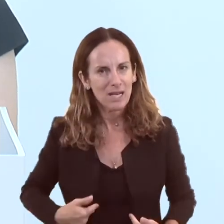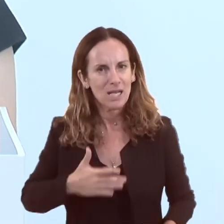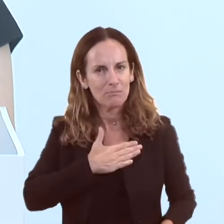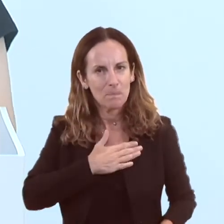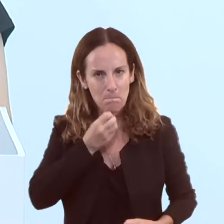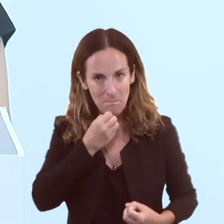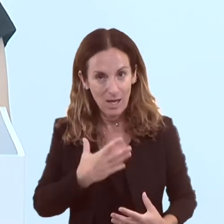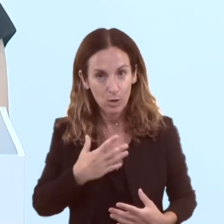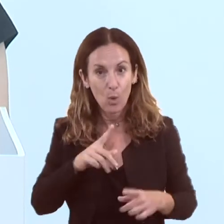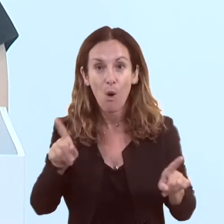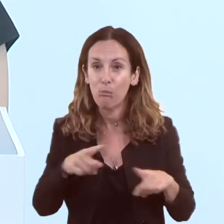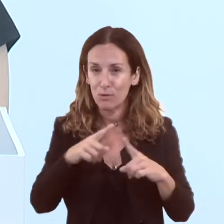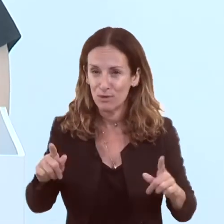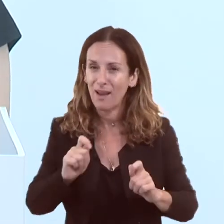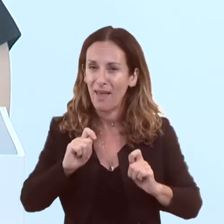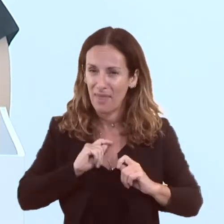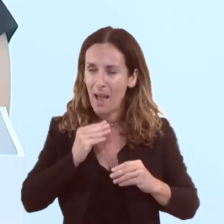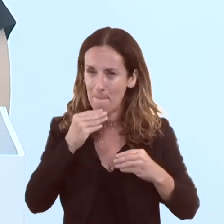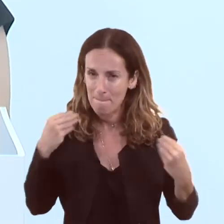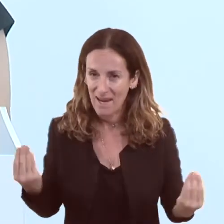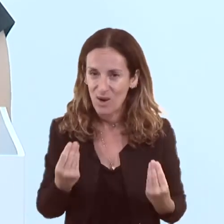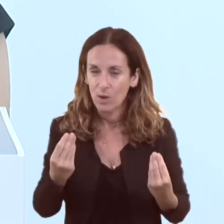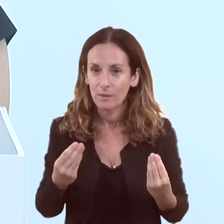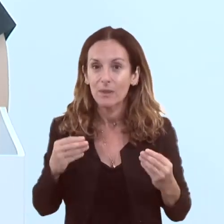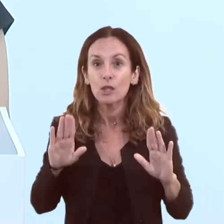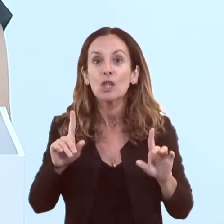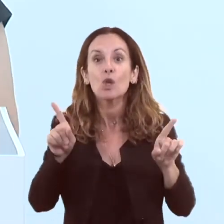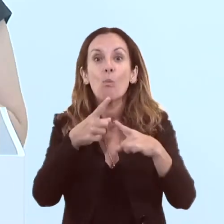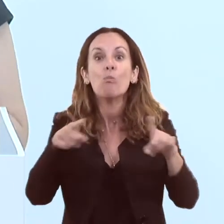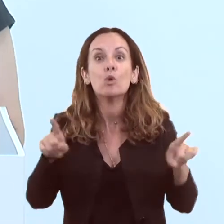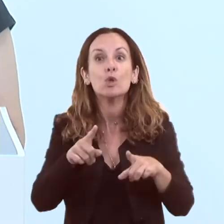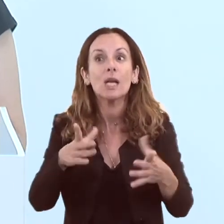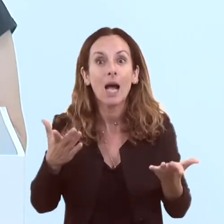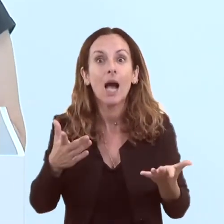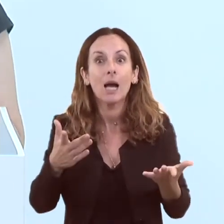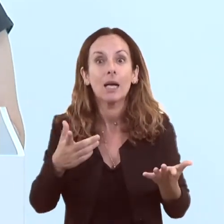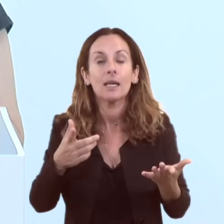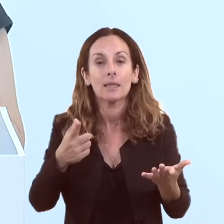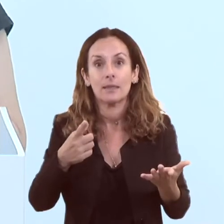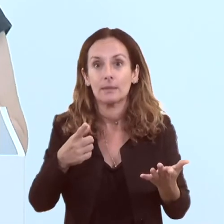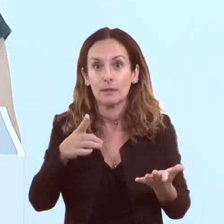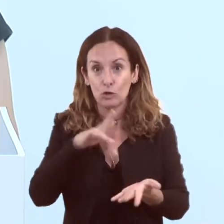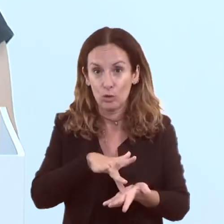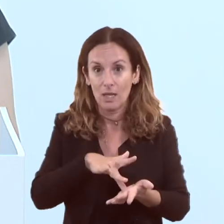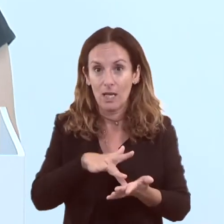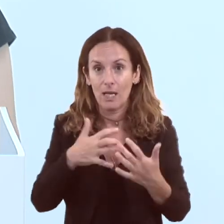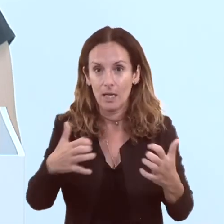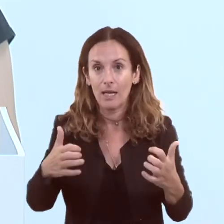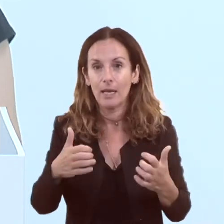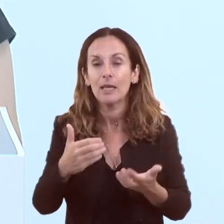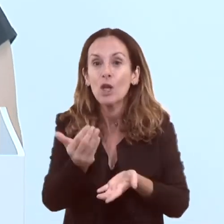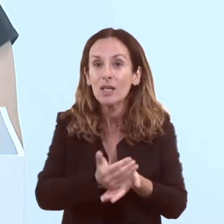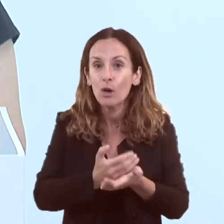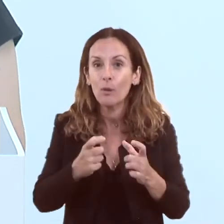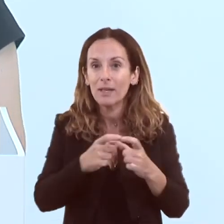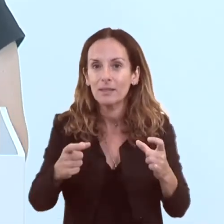herramienta un poquito de lo que hacemos con la música de lo que se recauda hay un retorno al